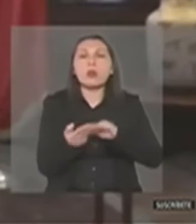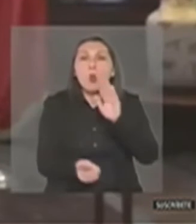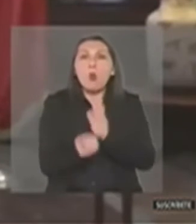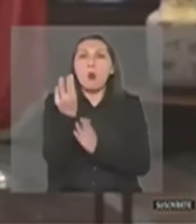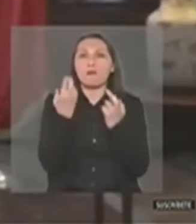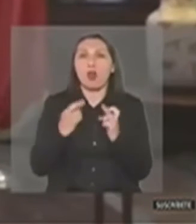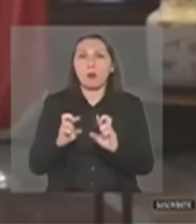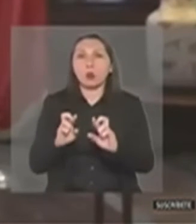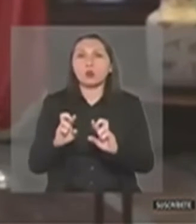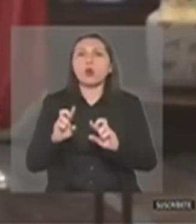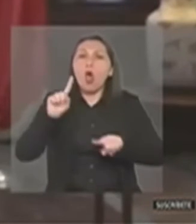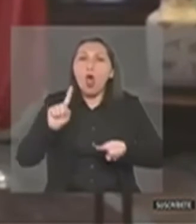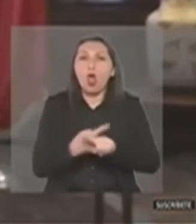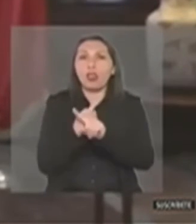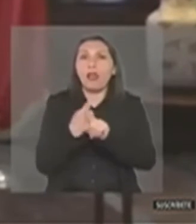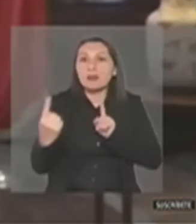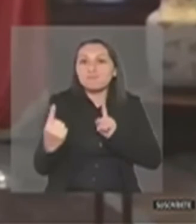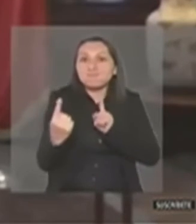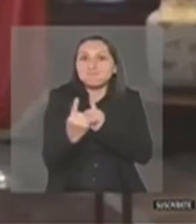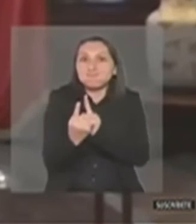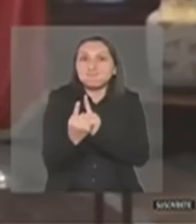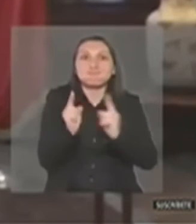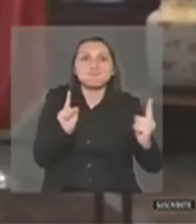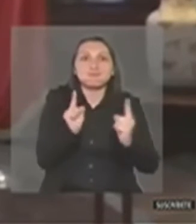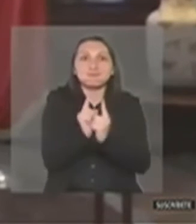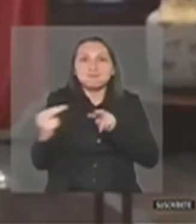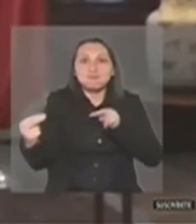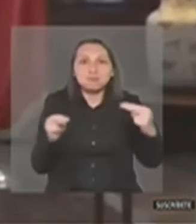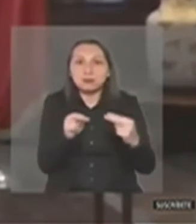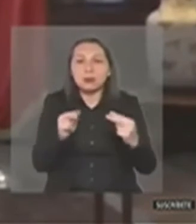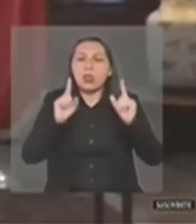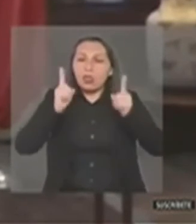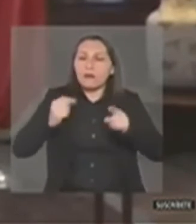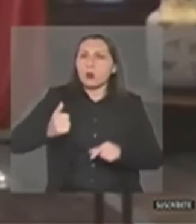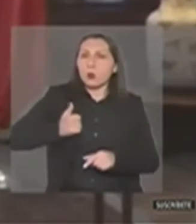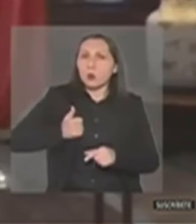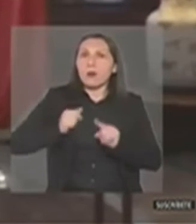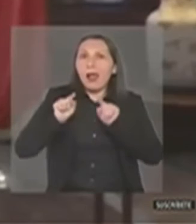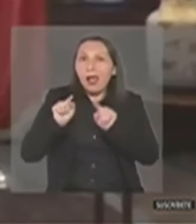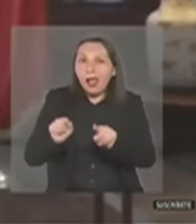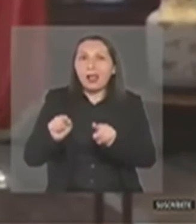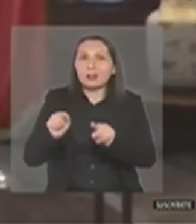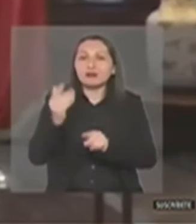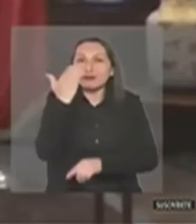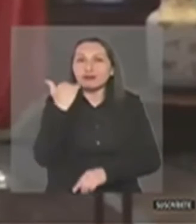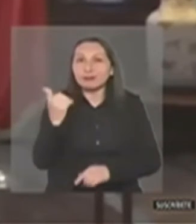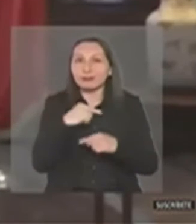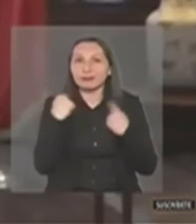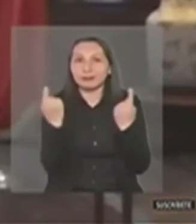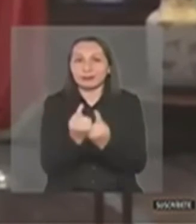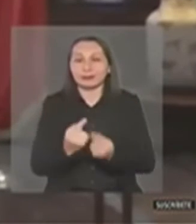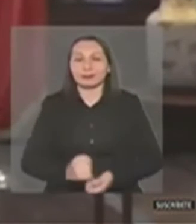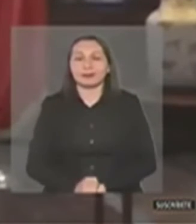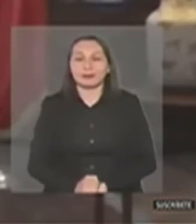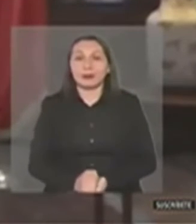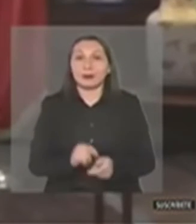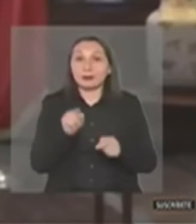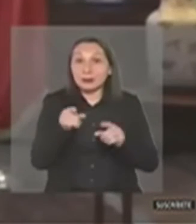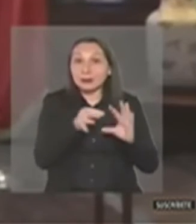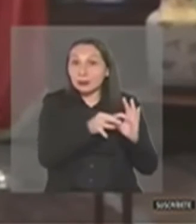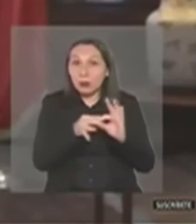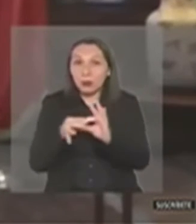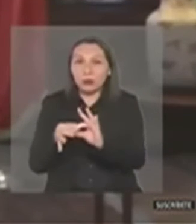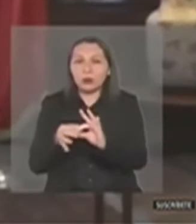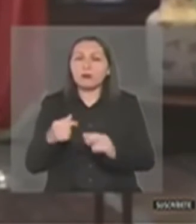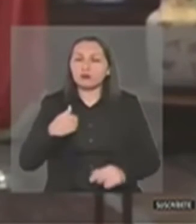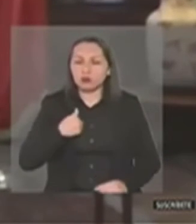muy claro, decía él, este país no quiere ni acepta esa constitución que está sesgada. Claro, porque que quisieron